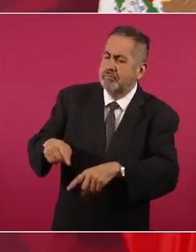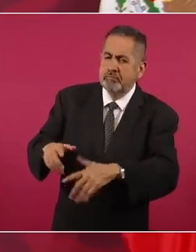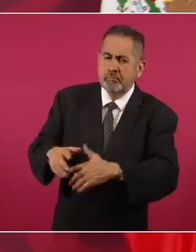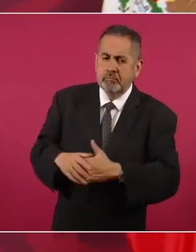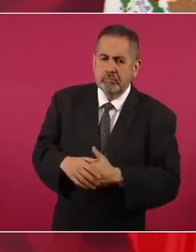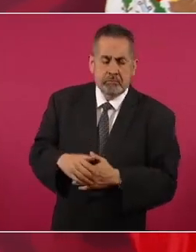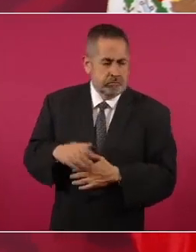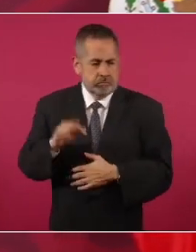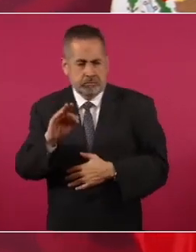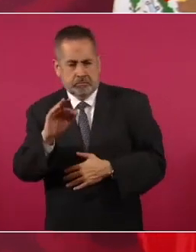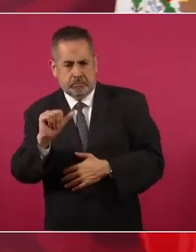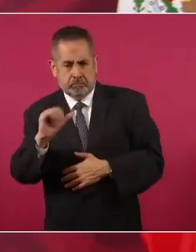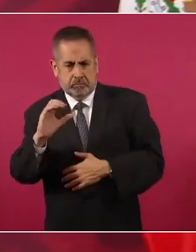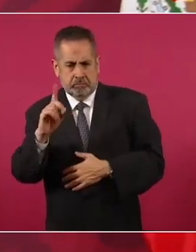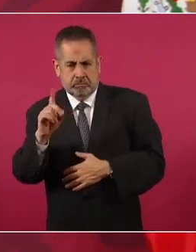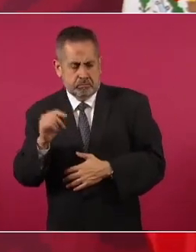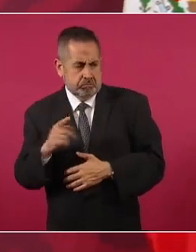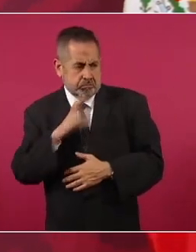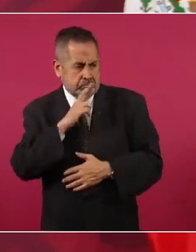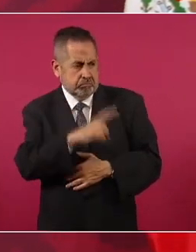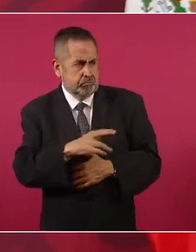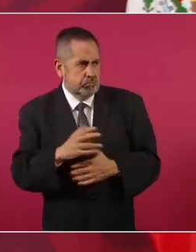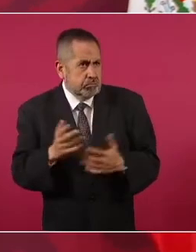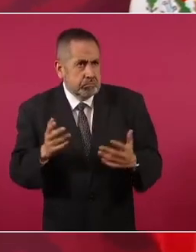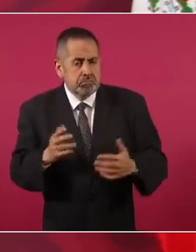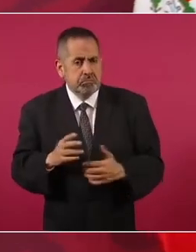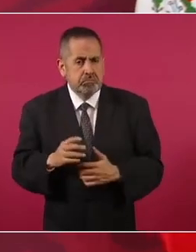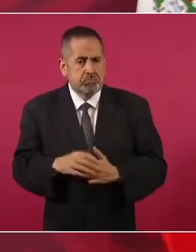Y Facundo le contestó,